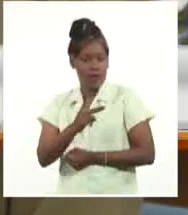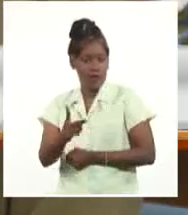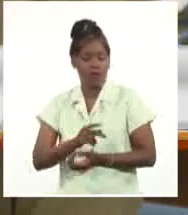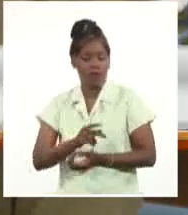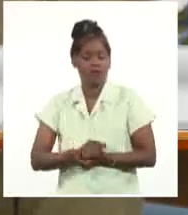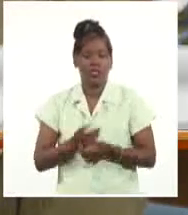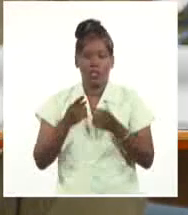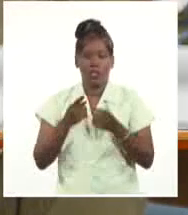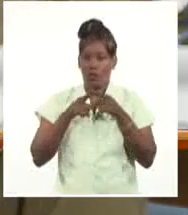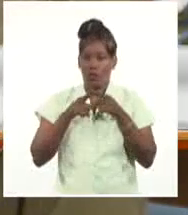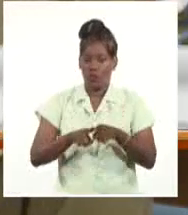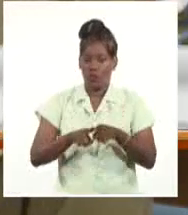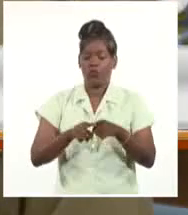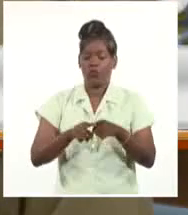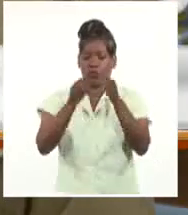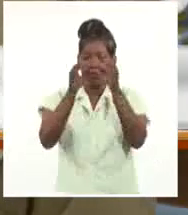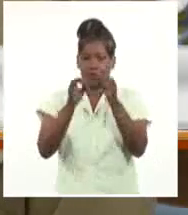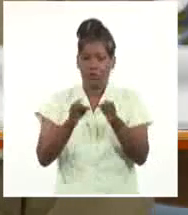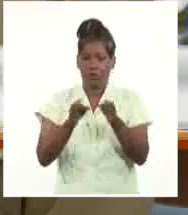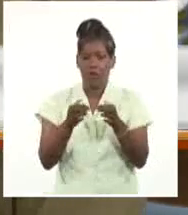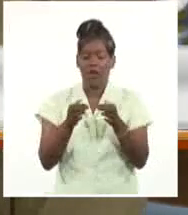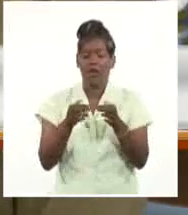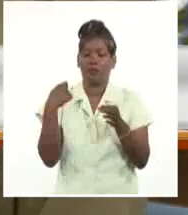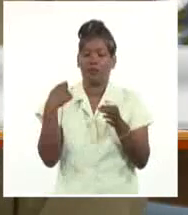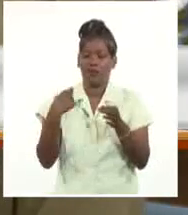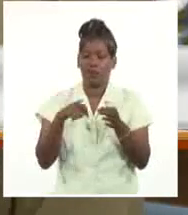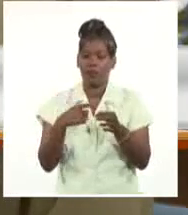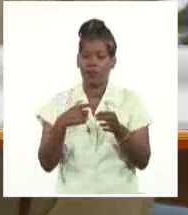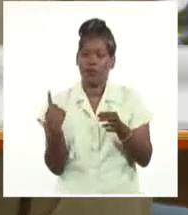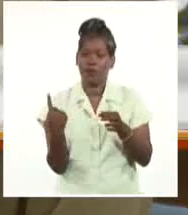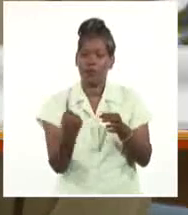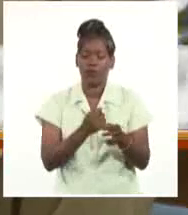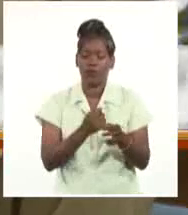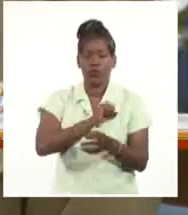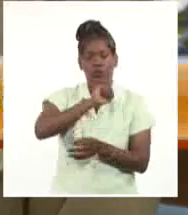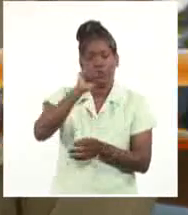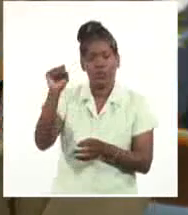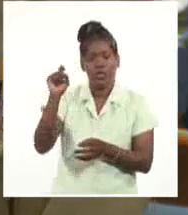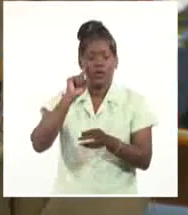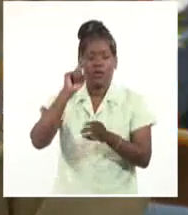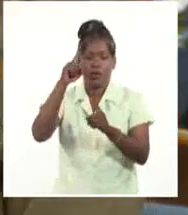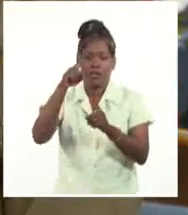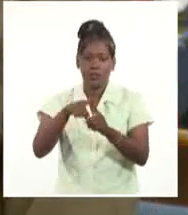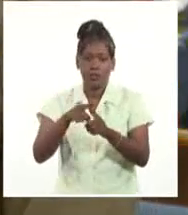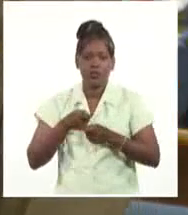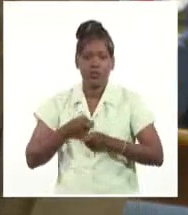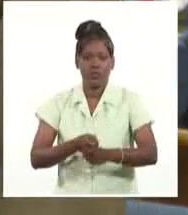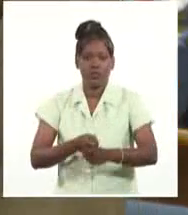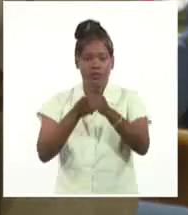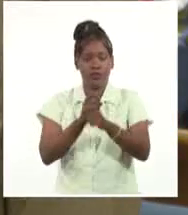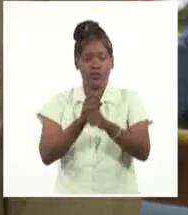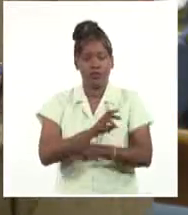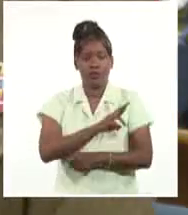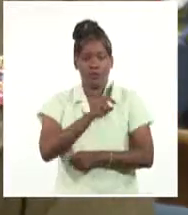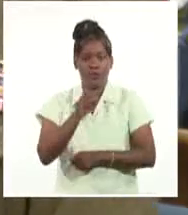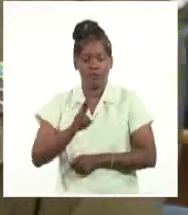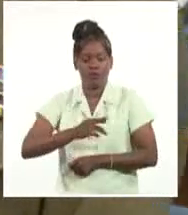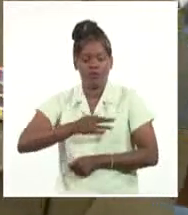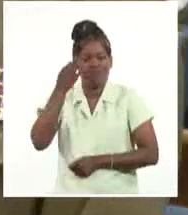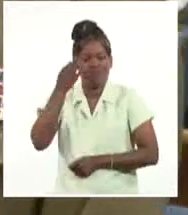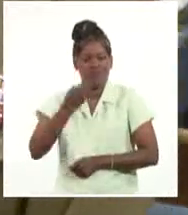dirección hacían posible vencer toda aquella encrucijada de las dificultades